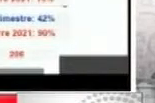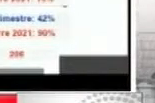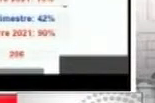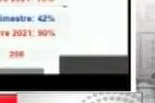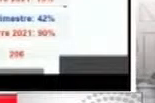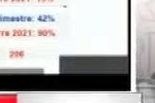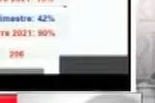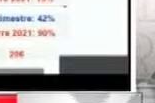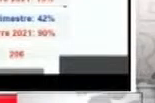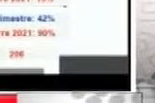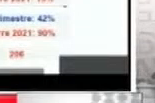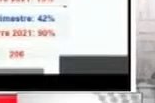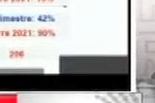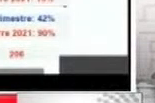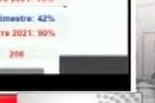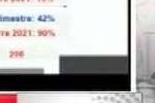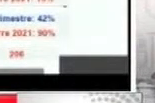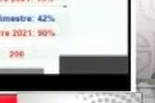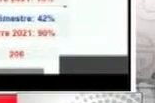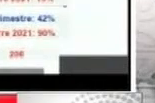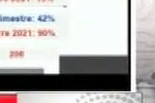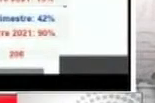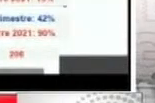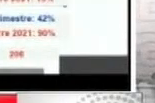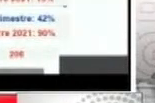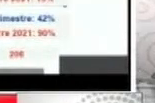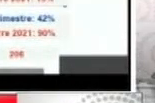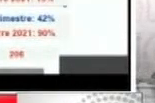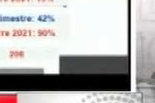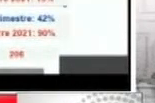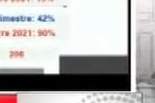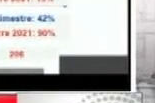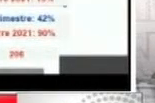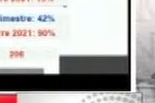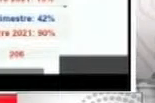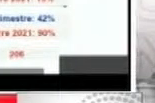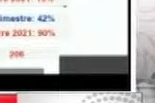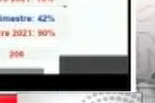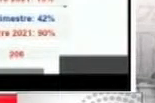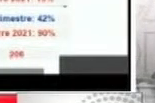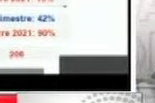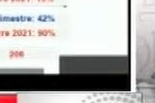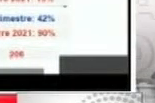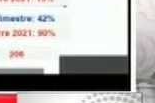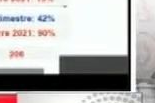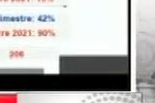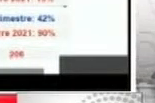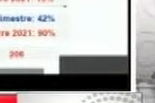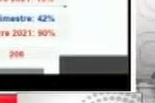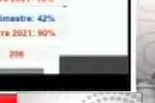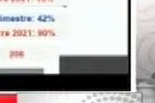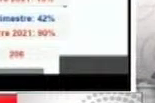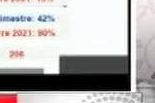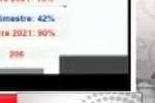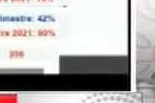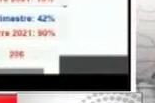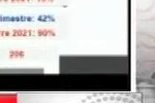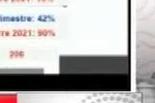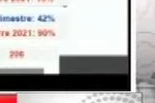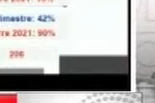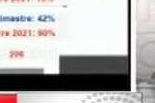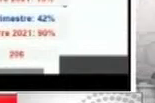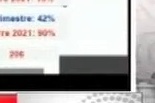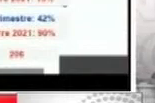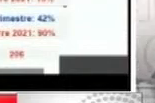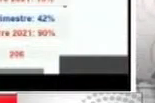también. Los niveles de diagnóstico y control de pacientes con hipertensión arterial